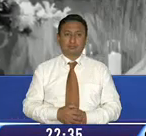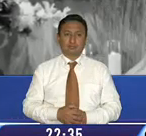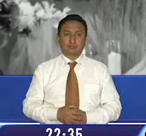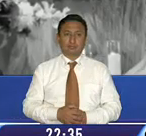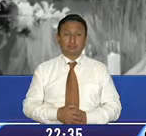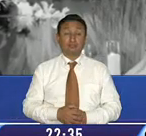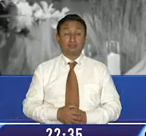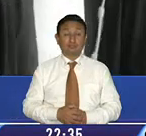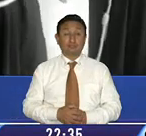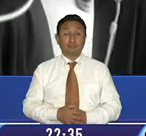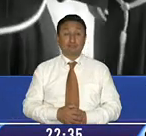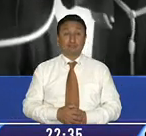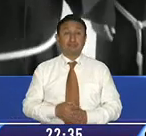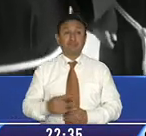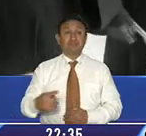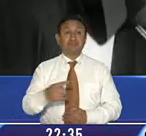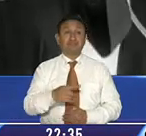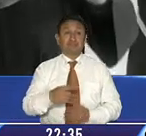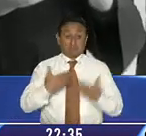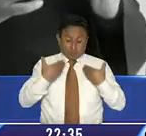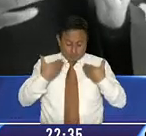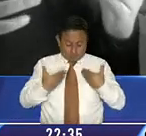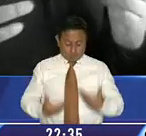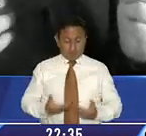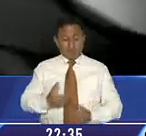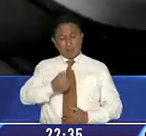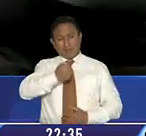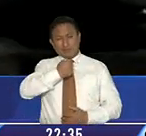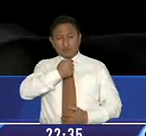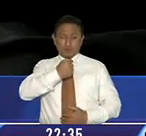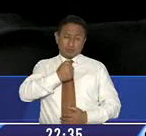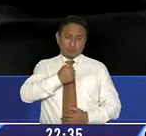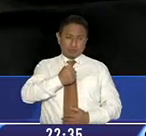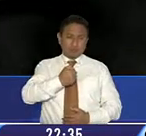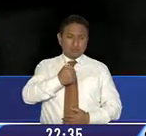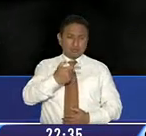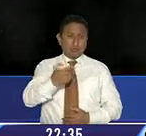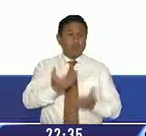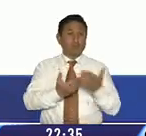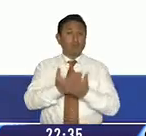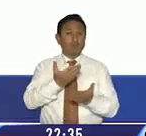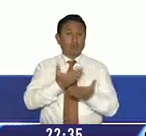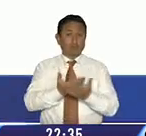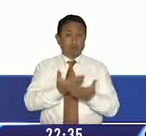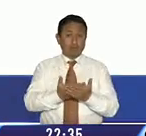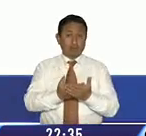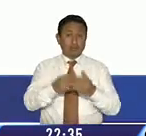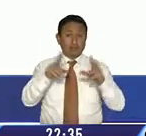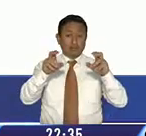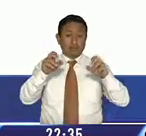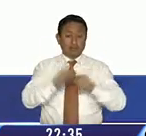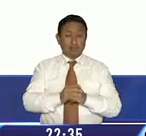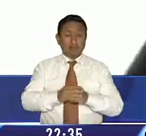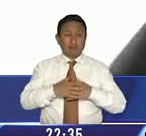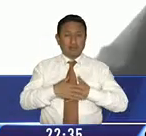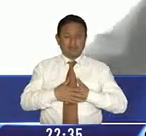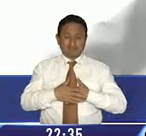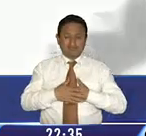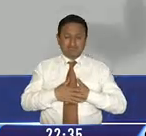De esta manera, con sotana y micrófono, han elaborado una nueva propuesta que lleva por título Nuestro